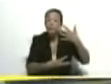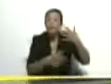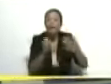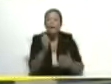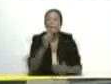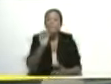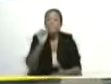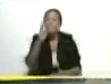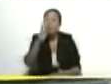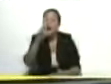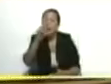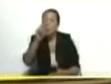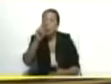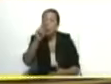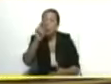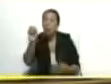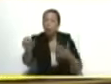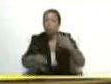Braulio Álvarez.